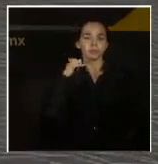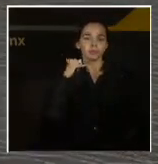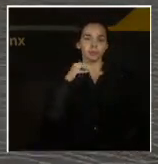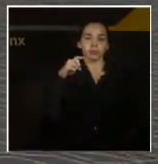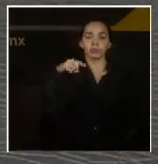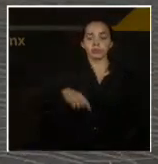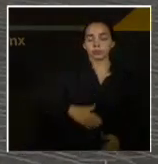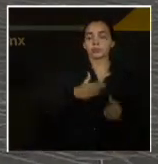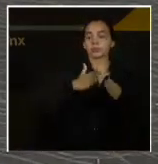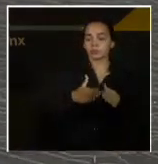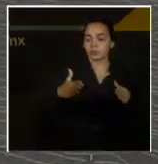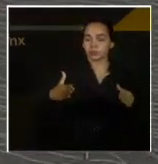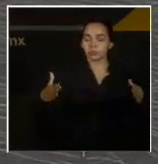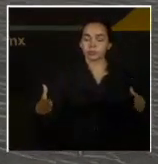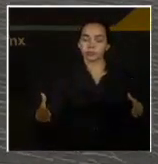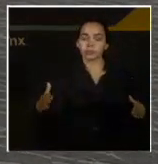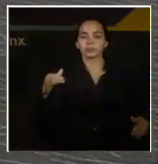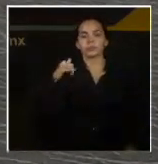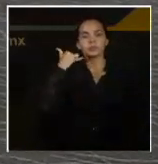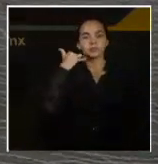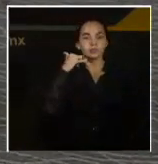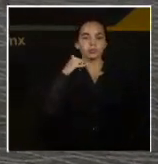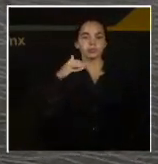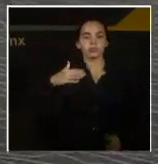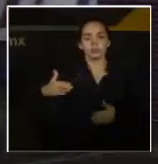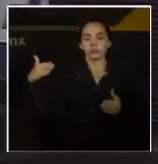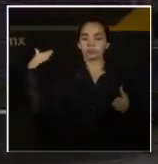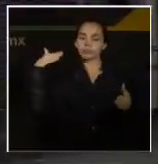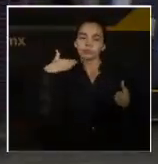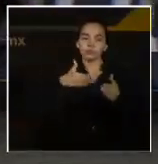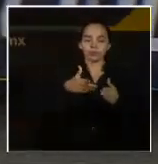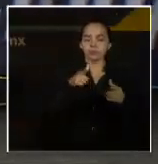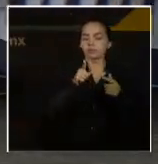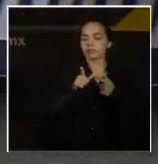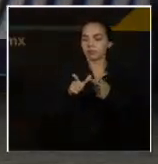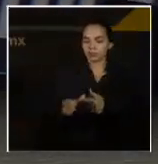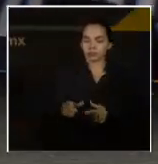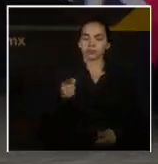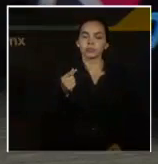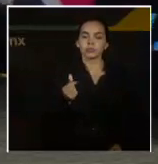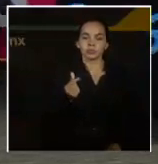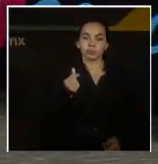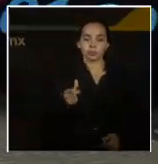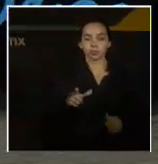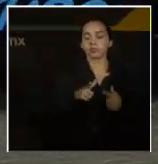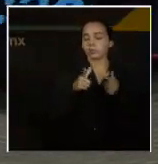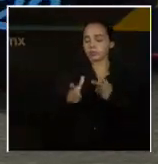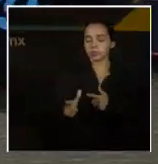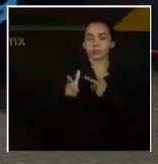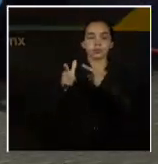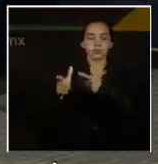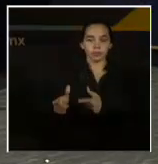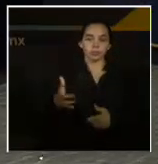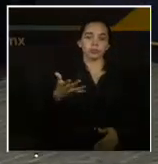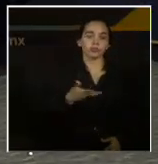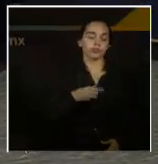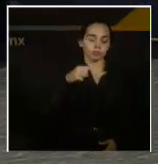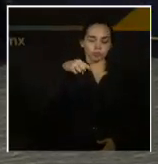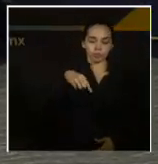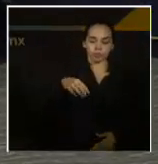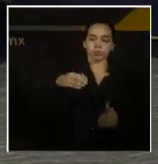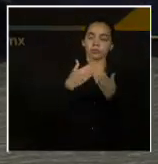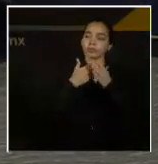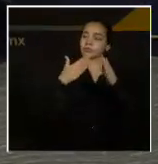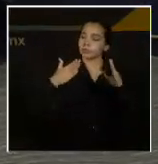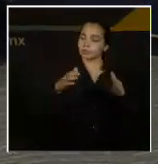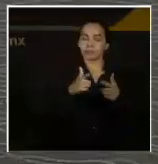está creciendo. Yucatán va en franco progreso económico, avanzando, teniendo hoy en puerta